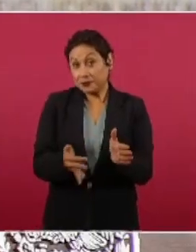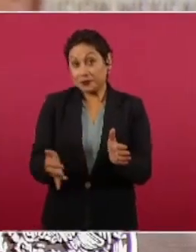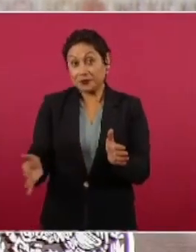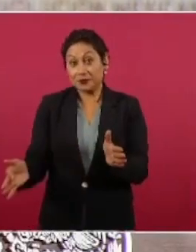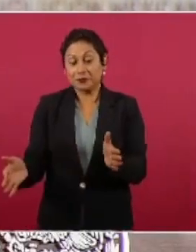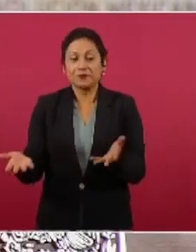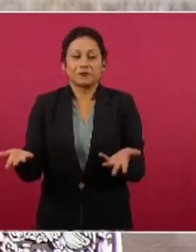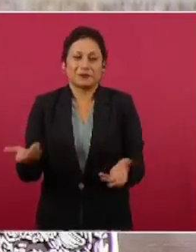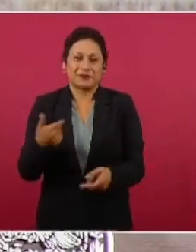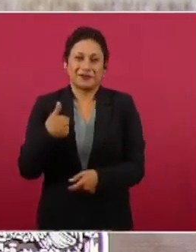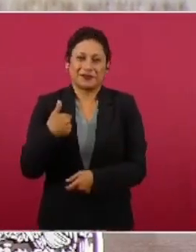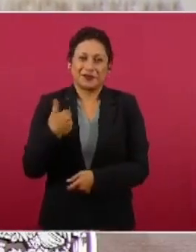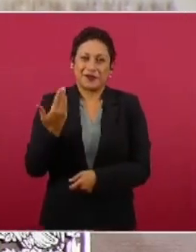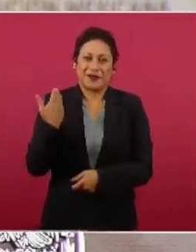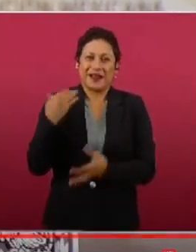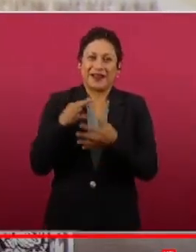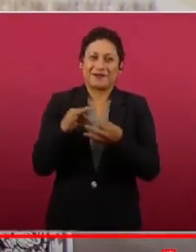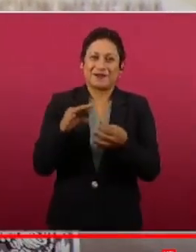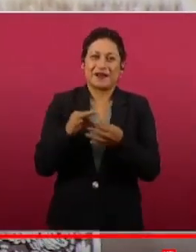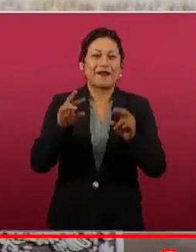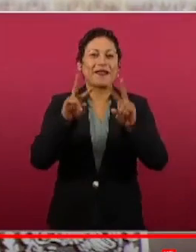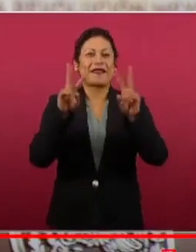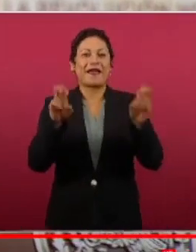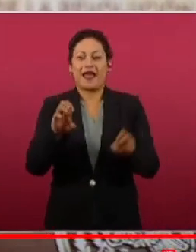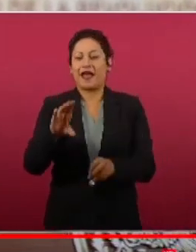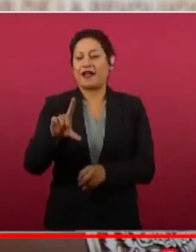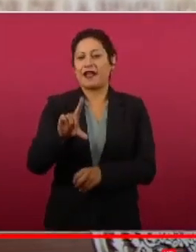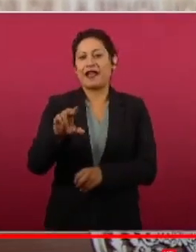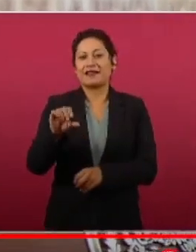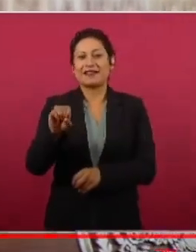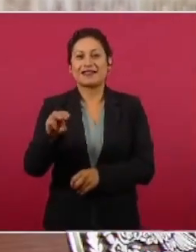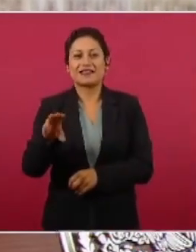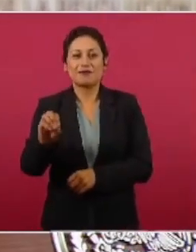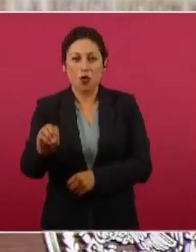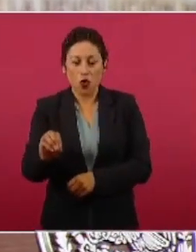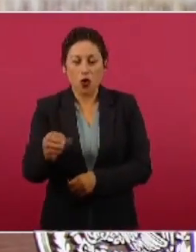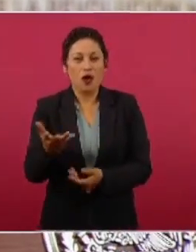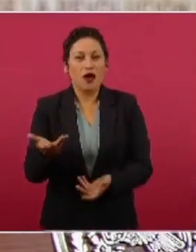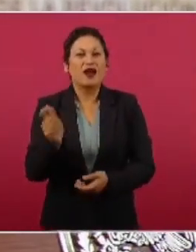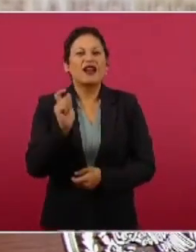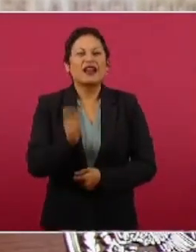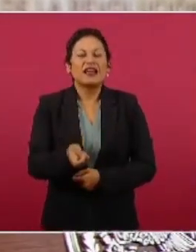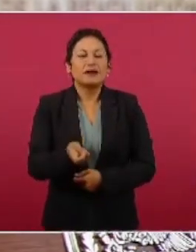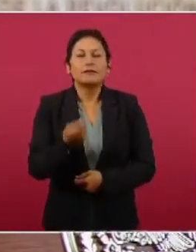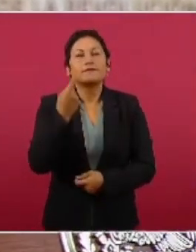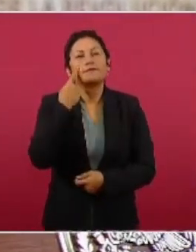hablaba yo de lo del callismo. ¿Qué pasa cuando